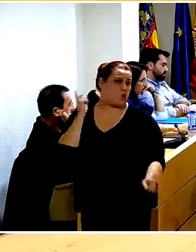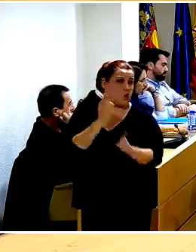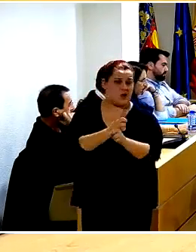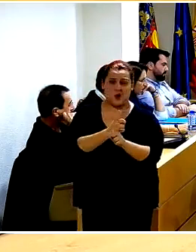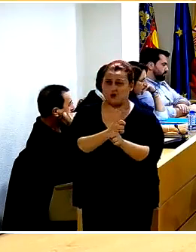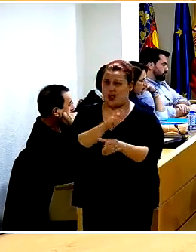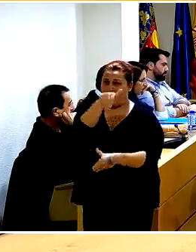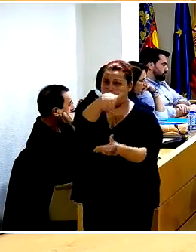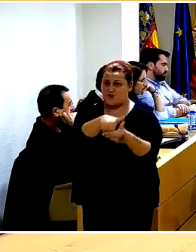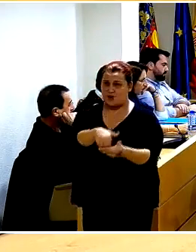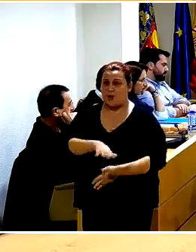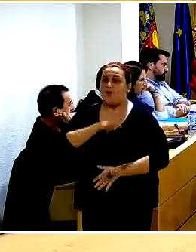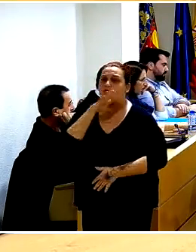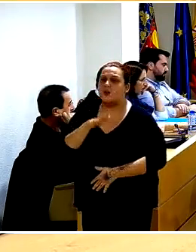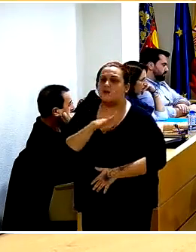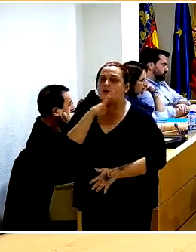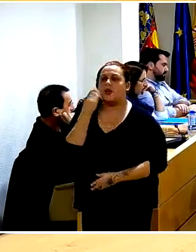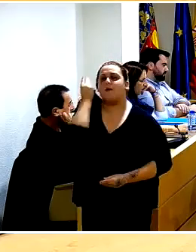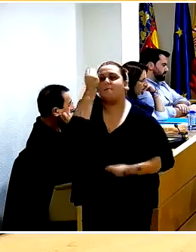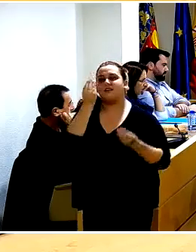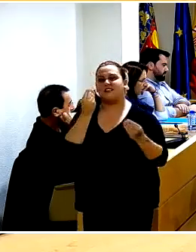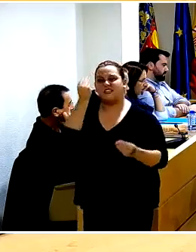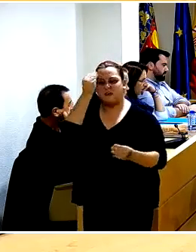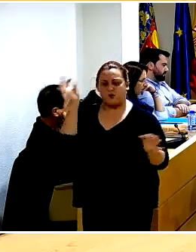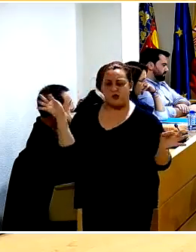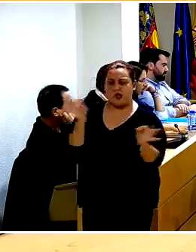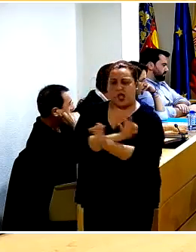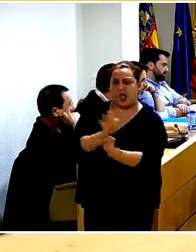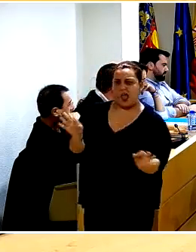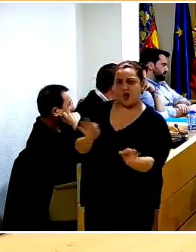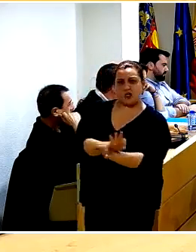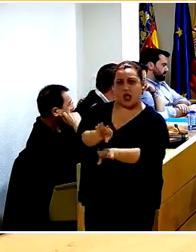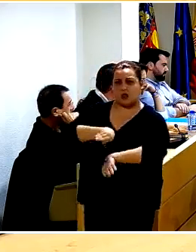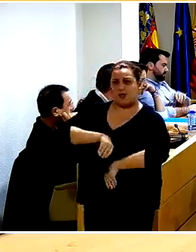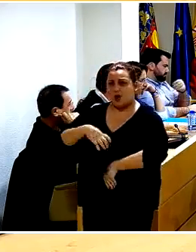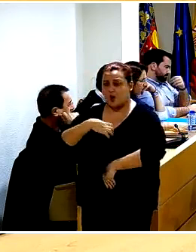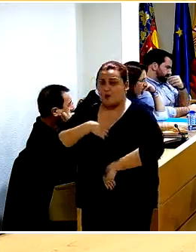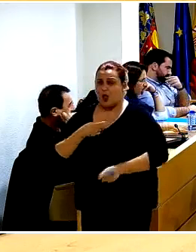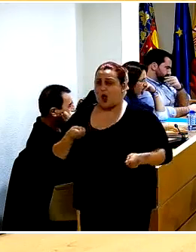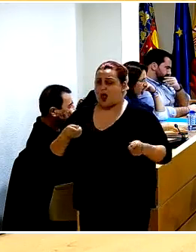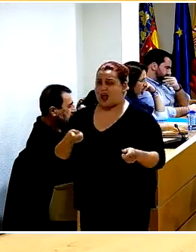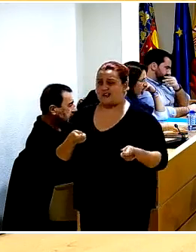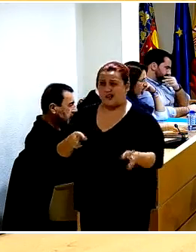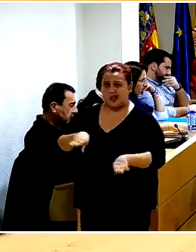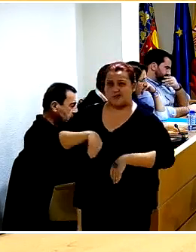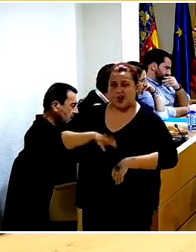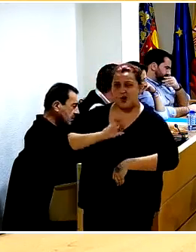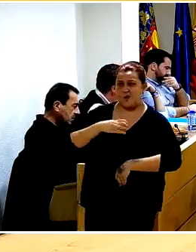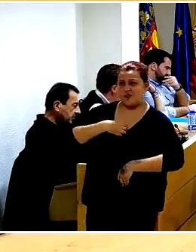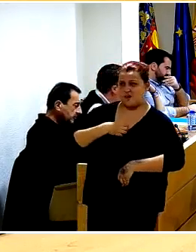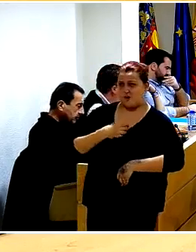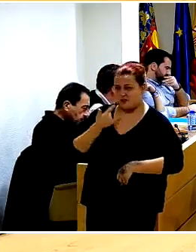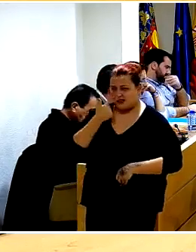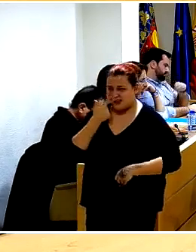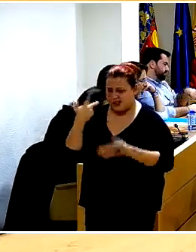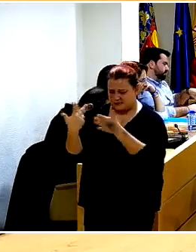entendemos que contiene determinados errores inasumibles, determinados gastos inasumibles y determinadas partidas que no nos cuadran